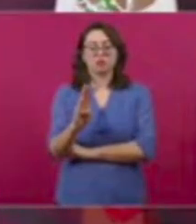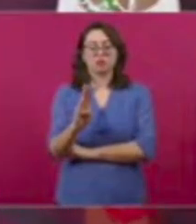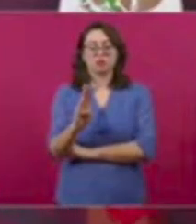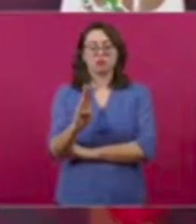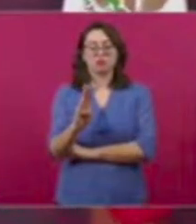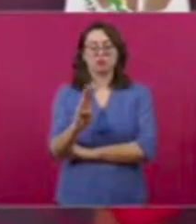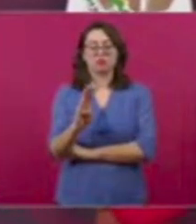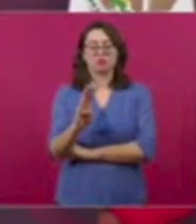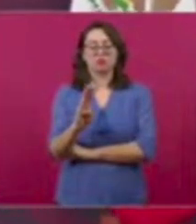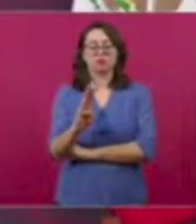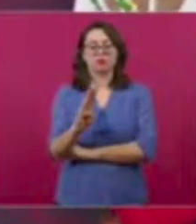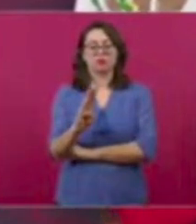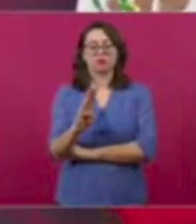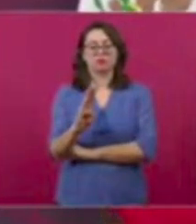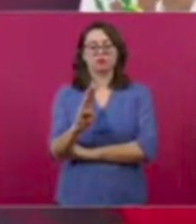a